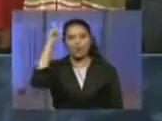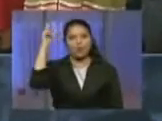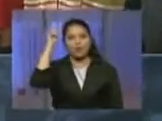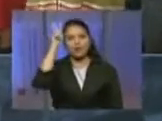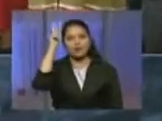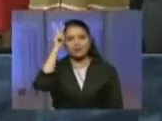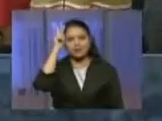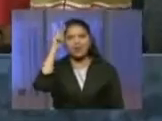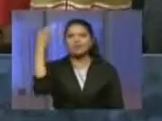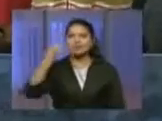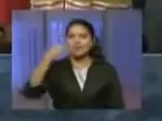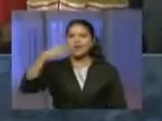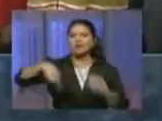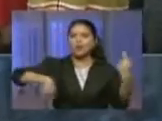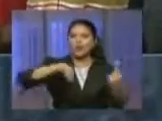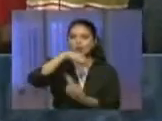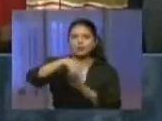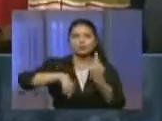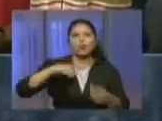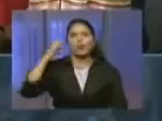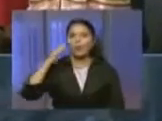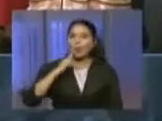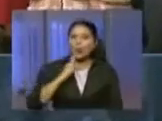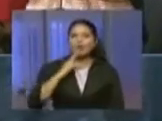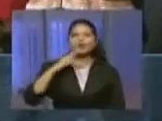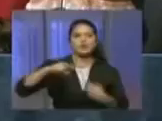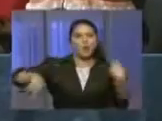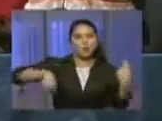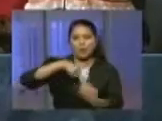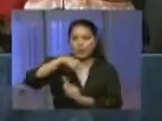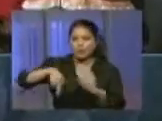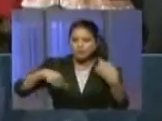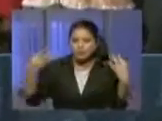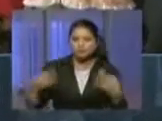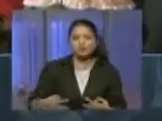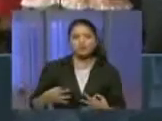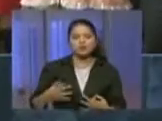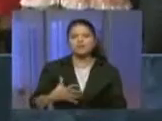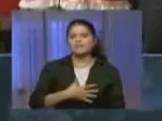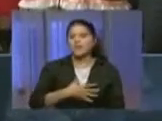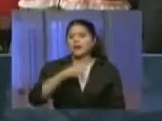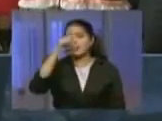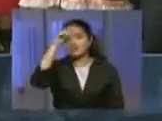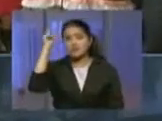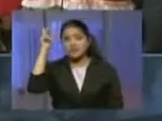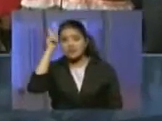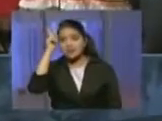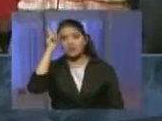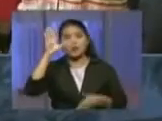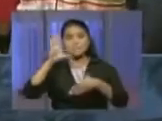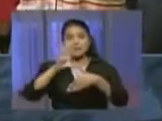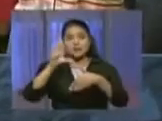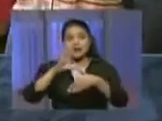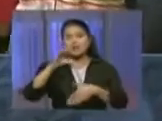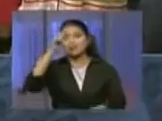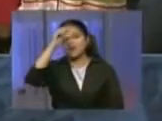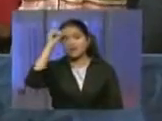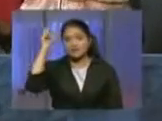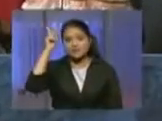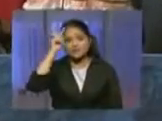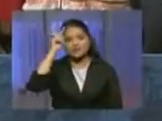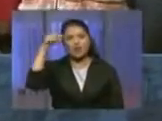es la revolución bolivariana una Revolución indoamericana es una Revolución India